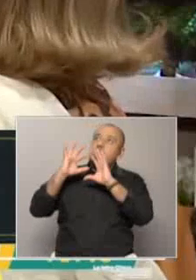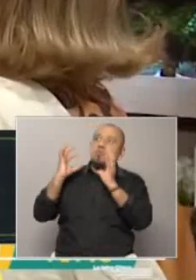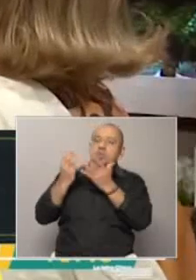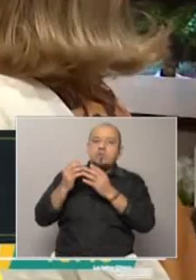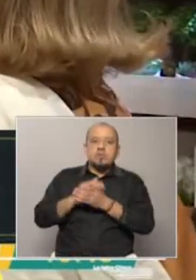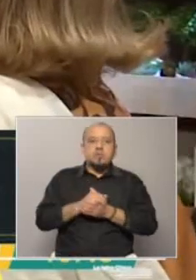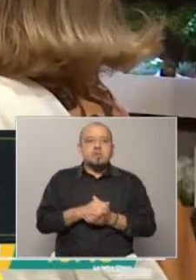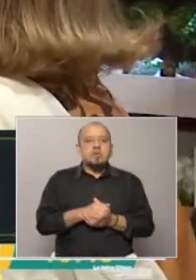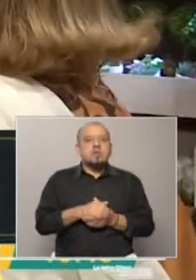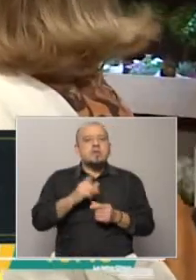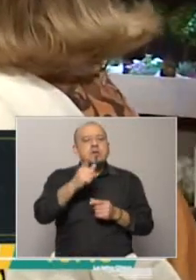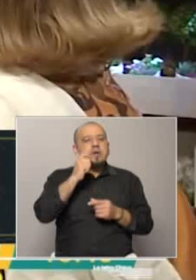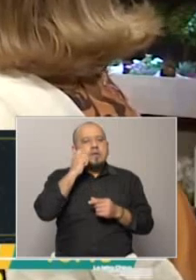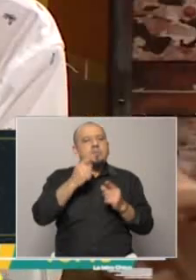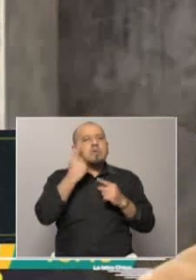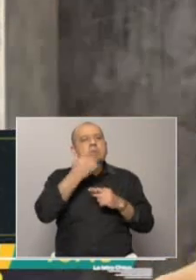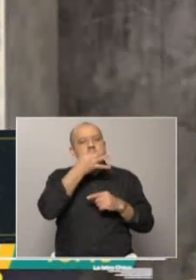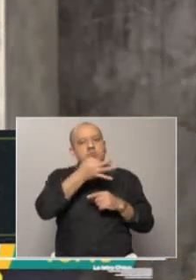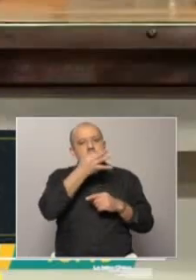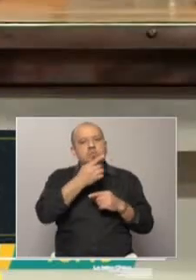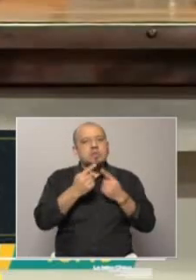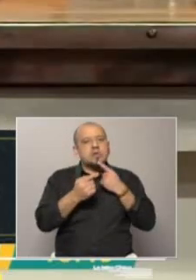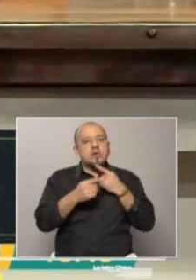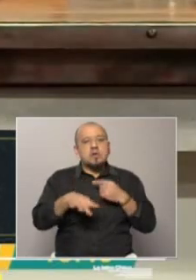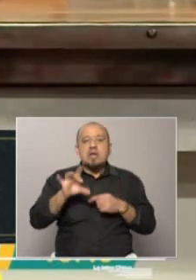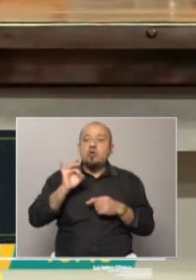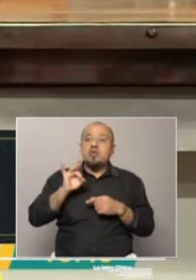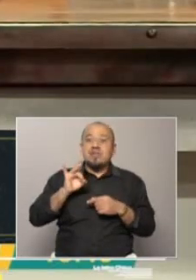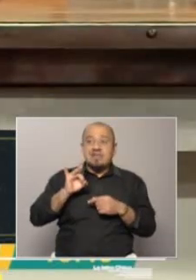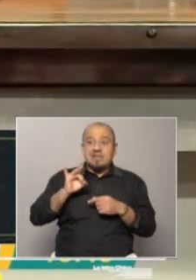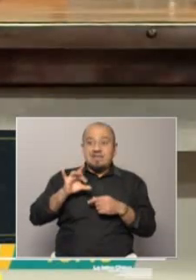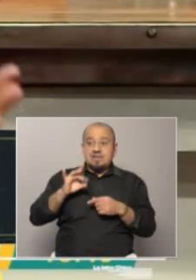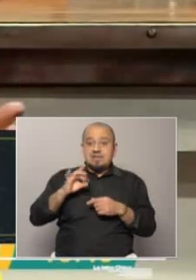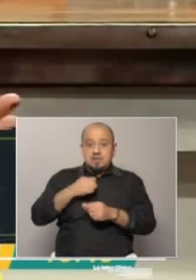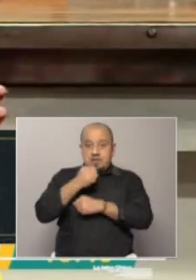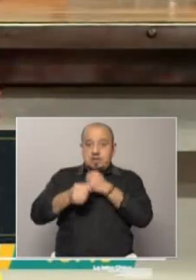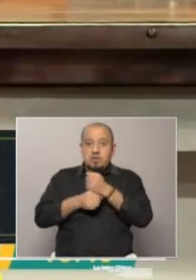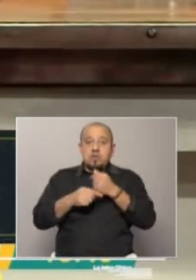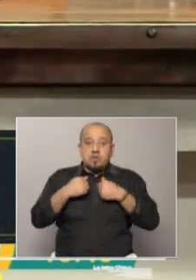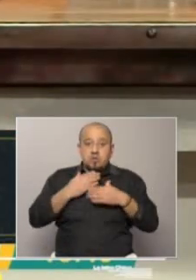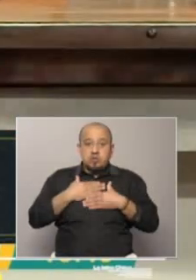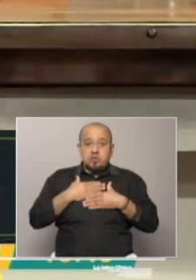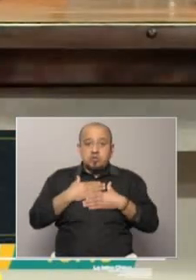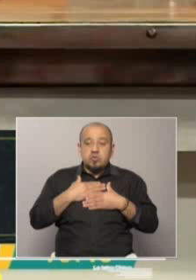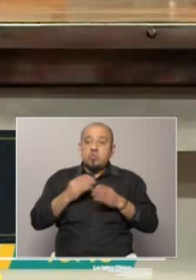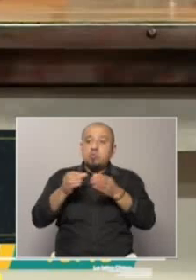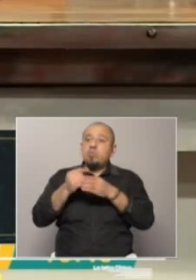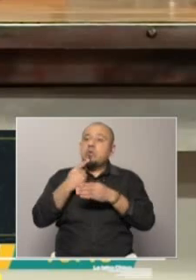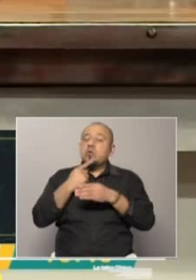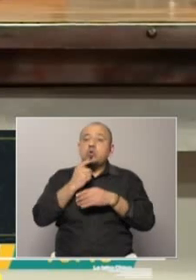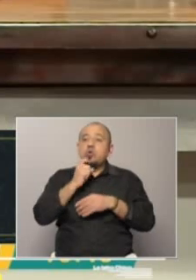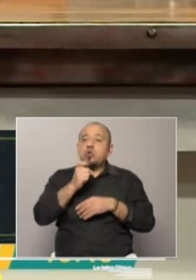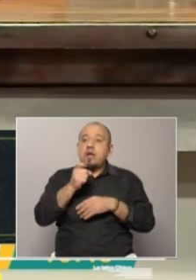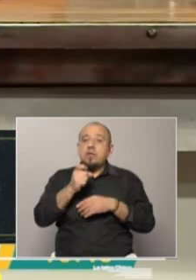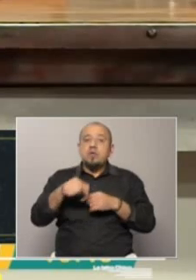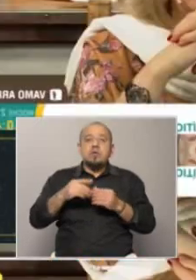ella dio su primer discurso político? A los 15. A los 15 años. Yo, por supuesto, estaba en el Partido Colorado. Yo estaba así a